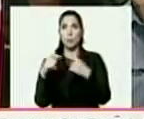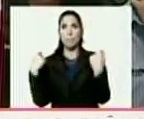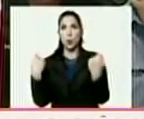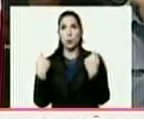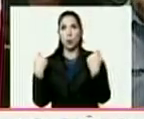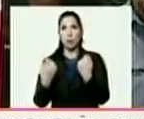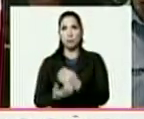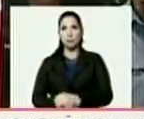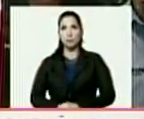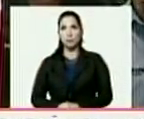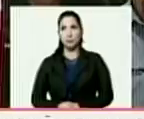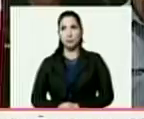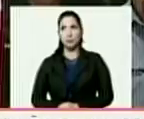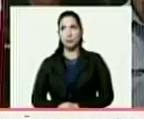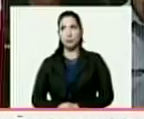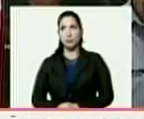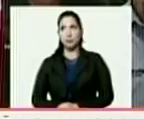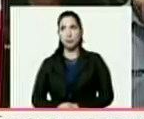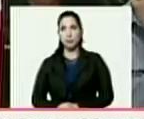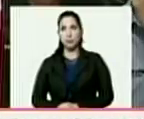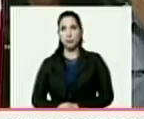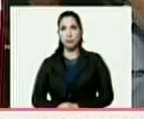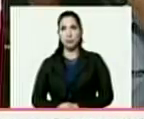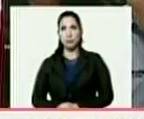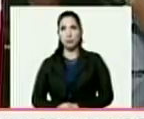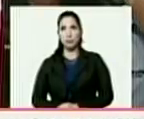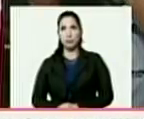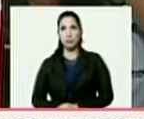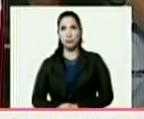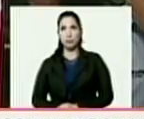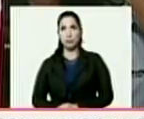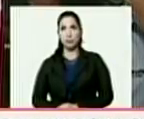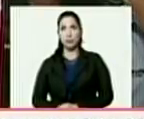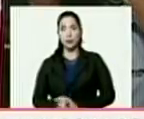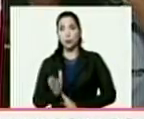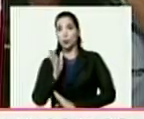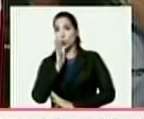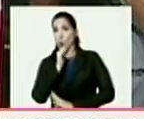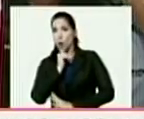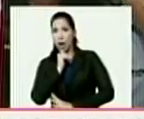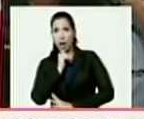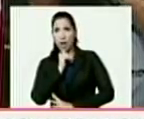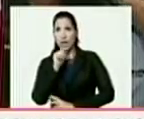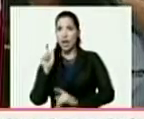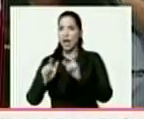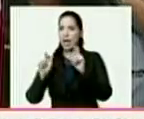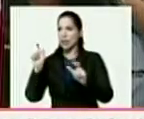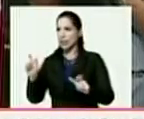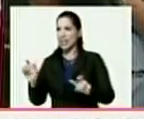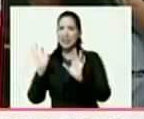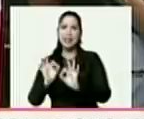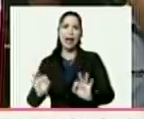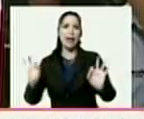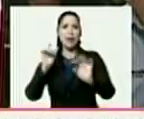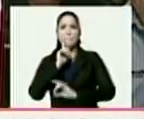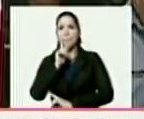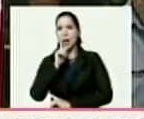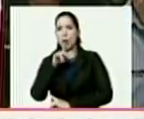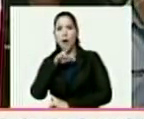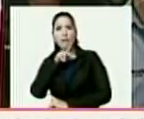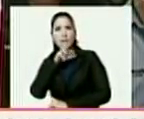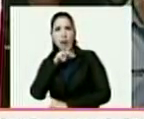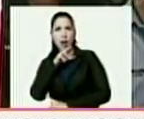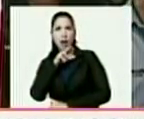además de eso que no tienen la gente nada malo que hablar si dos